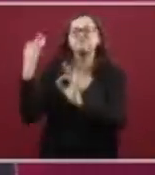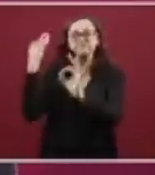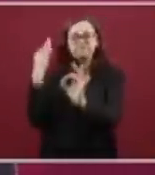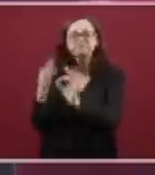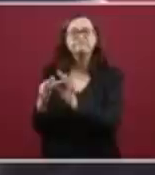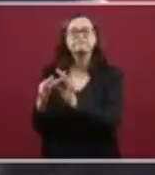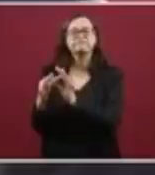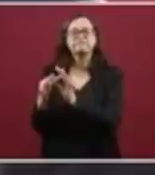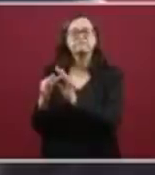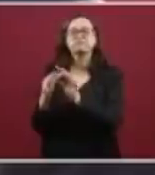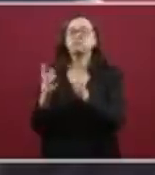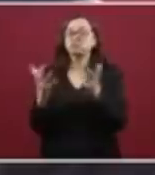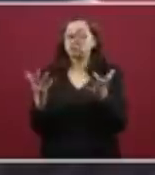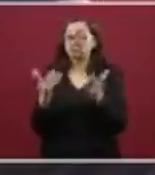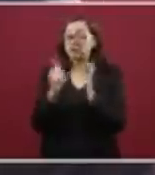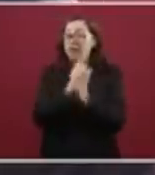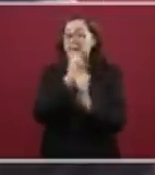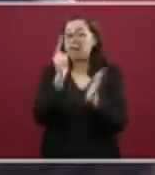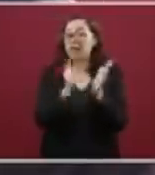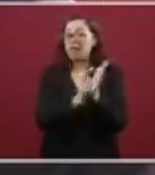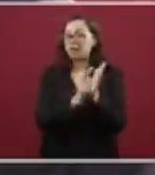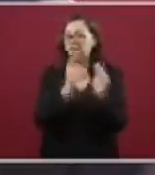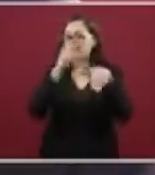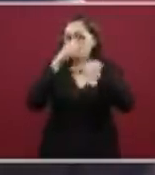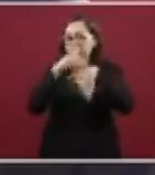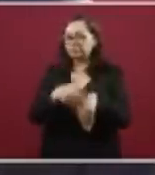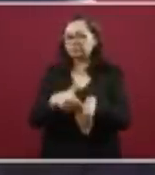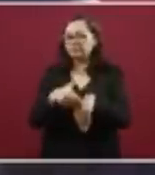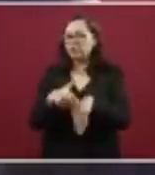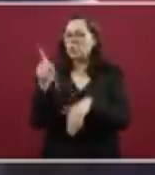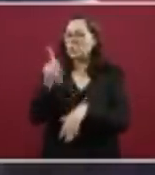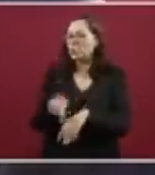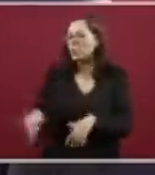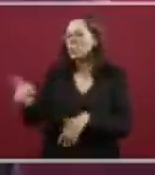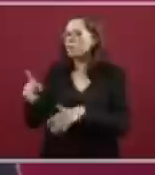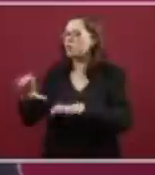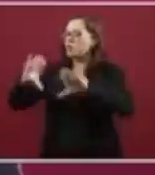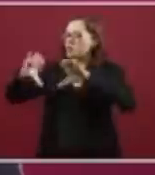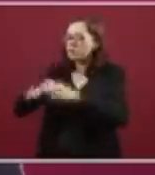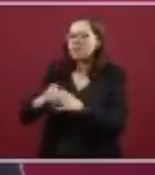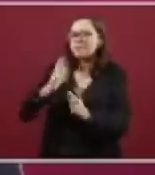se va a consultar a todos los pueblos, no se va a imponer nada.